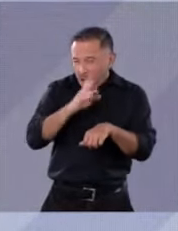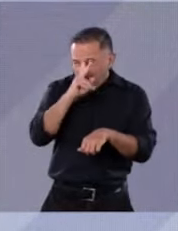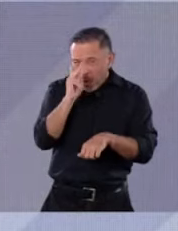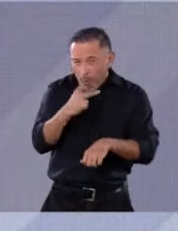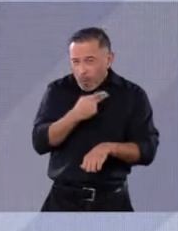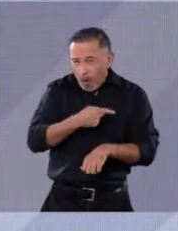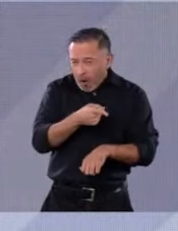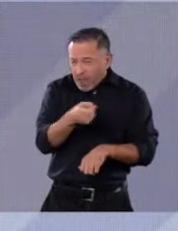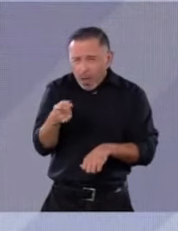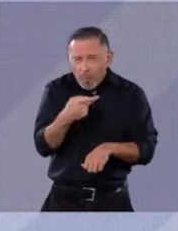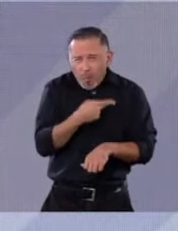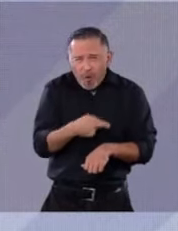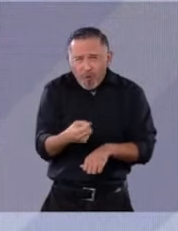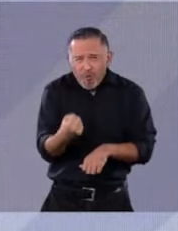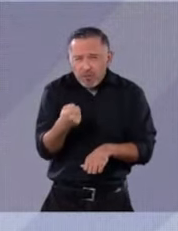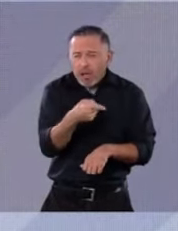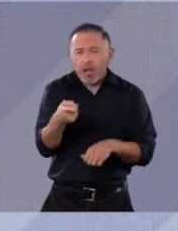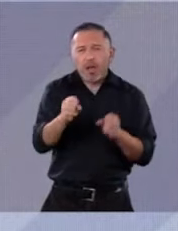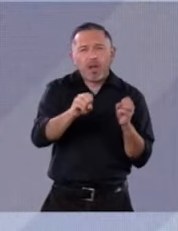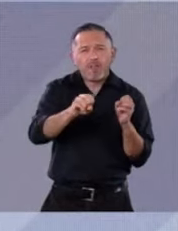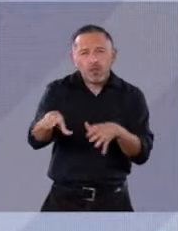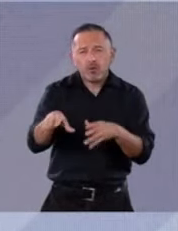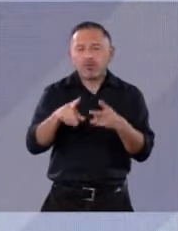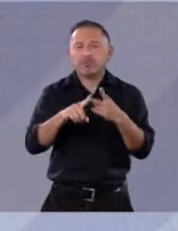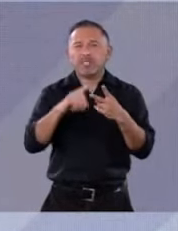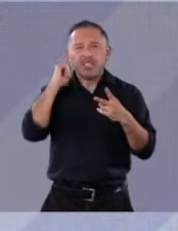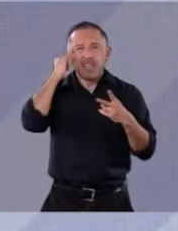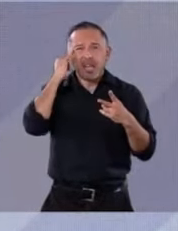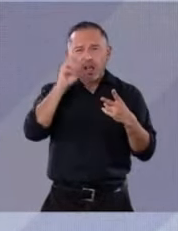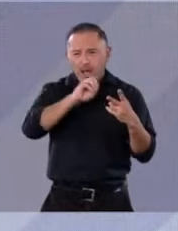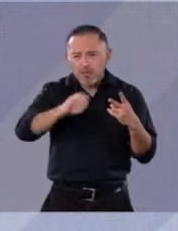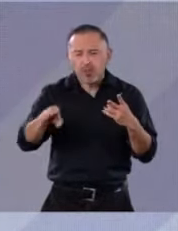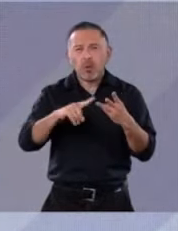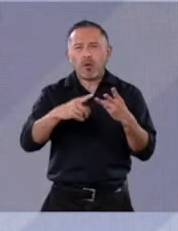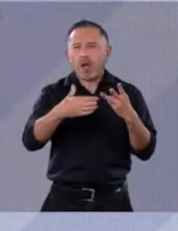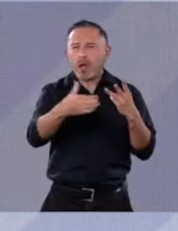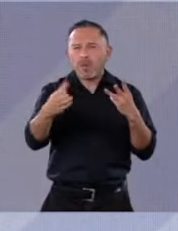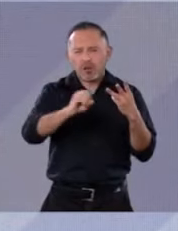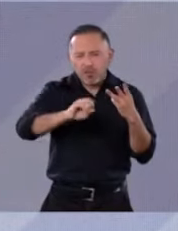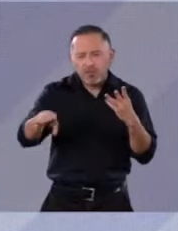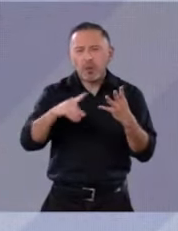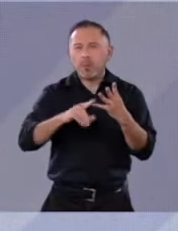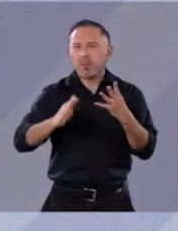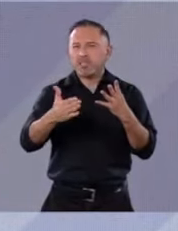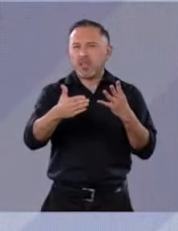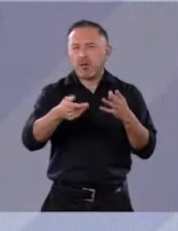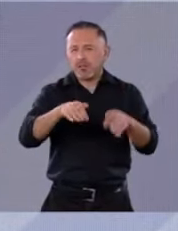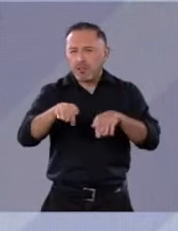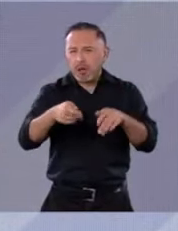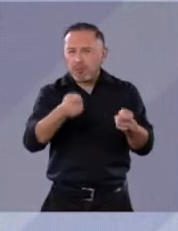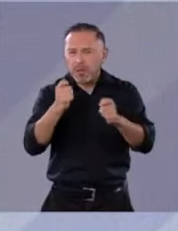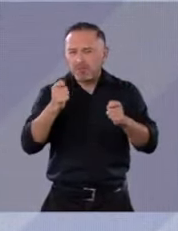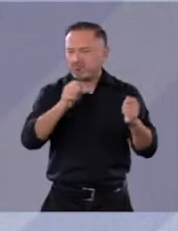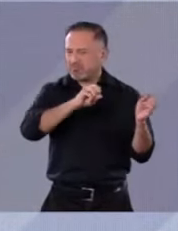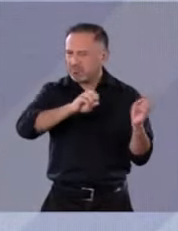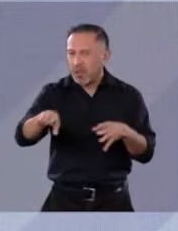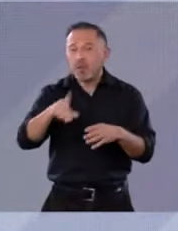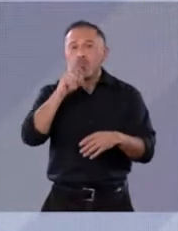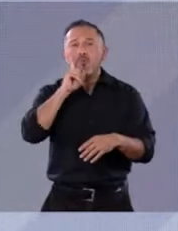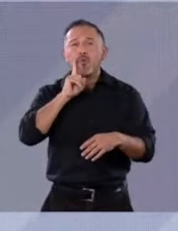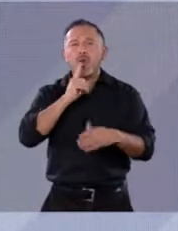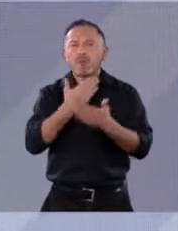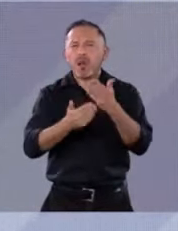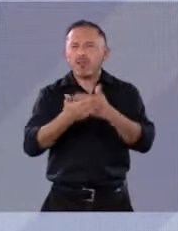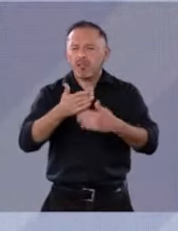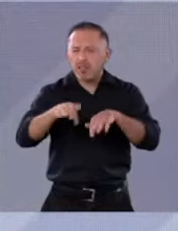pobres extremos, abandonó a los indígenas, abandonó a los campesinos, a los pescadores, a las mujeres trabajadoras, abandonó